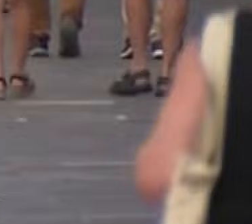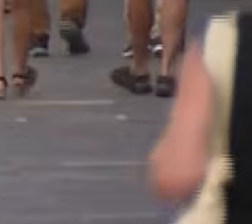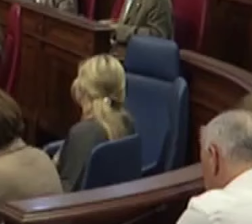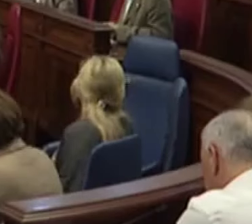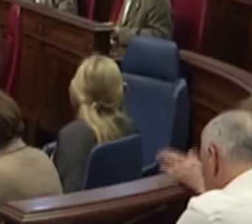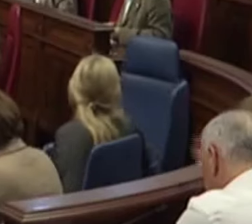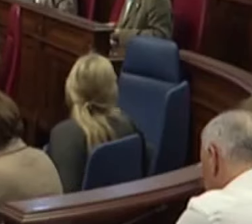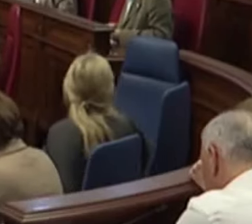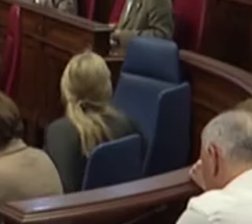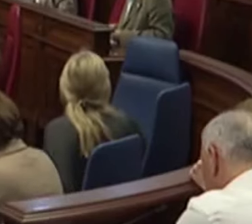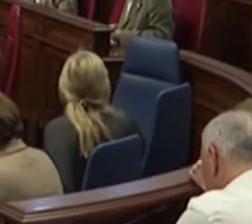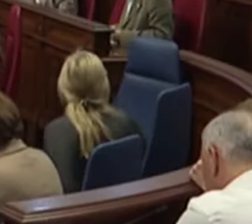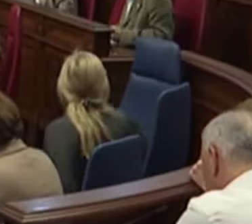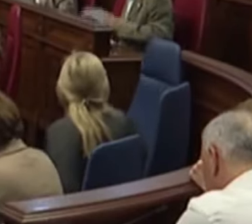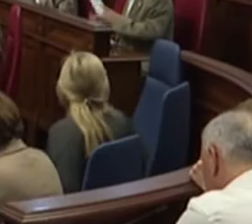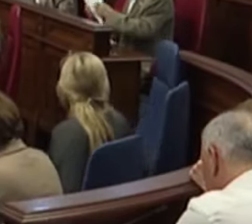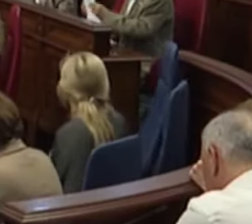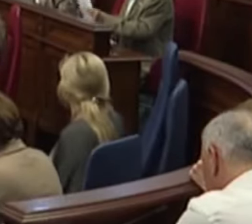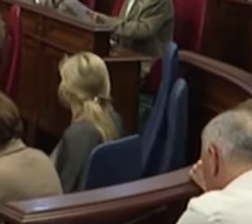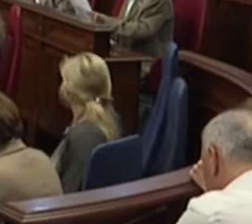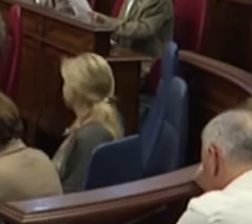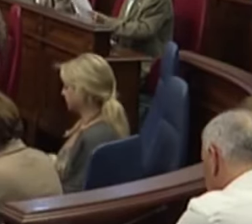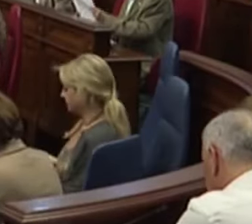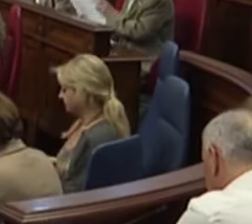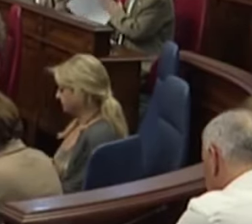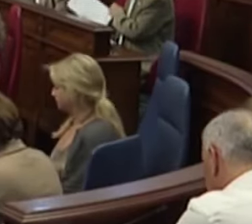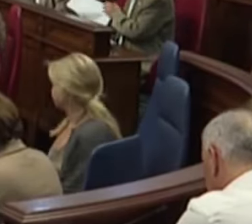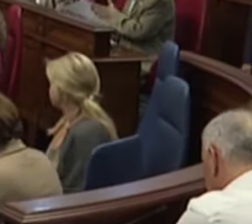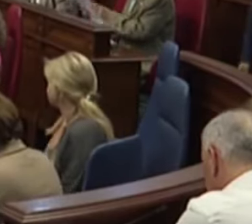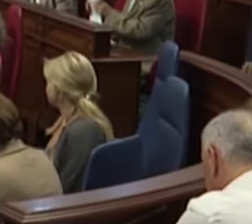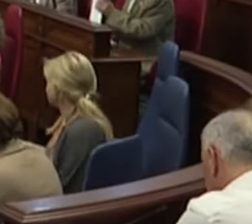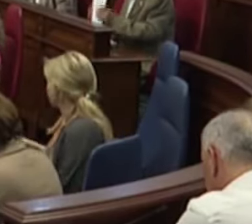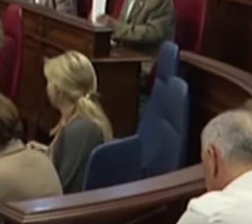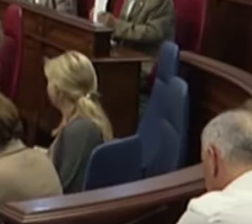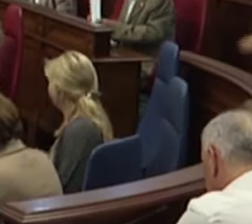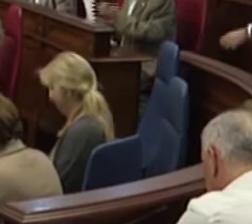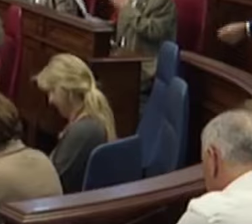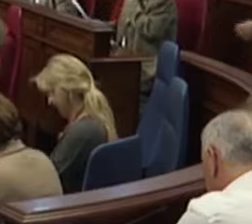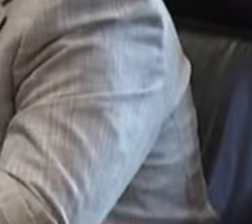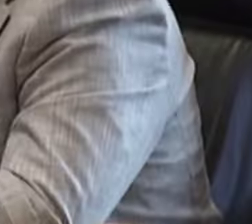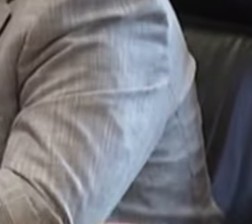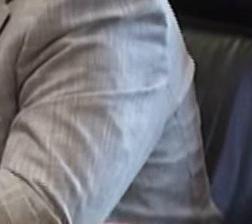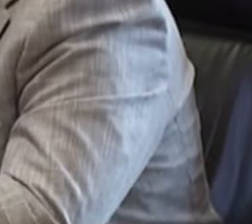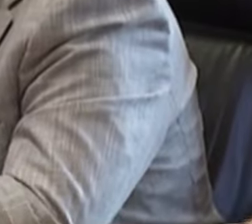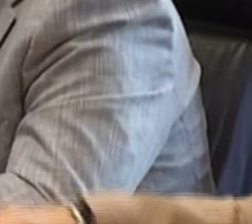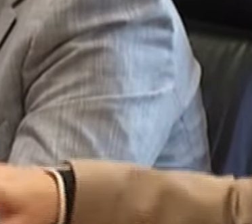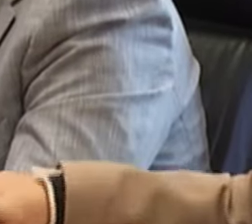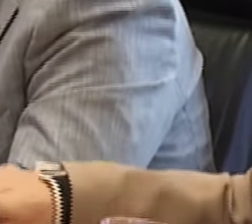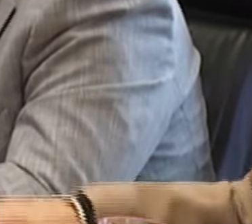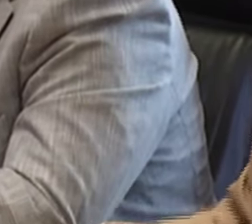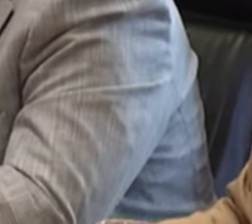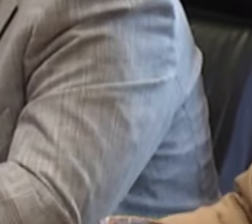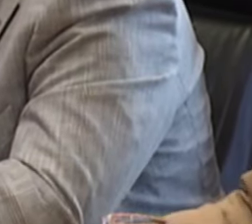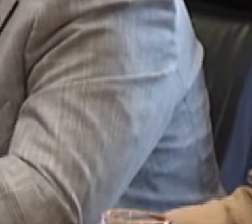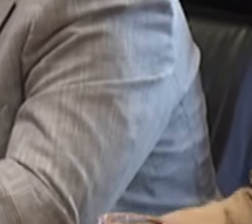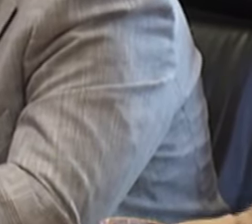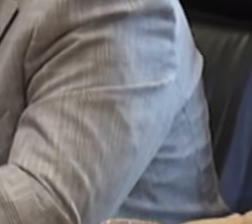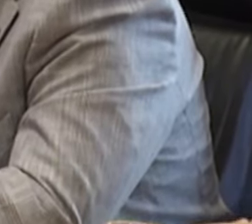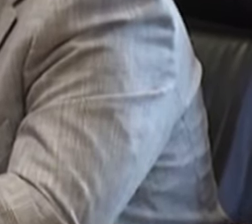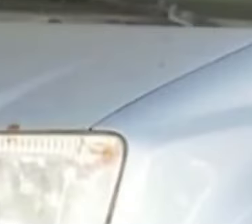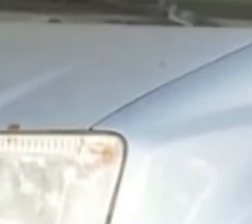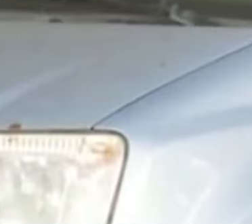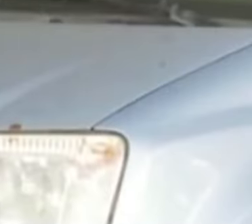que tendrán entre sus prioridades mejorar el acceso a la vivienda, la sanidad, la educación o los servicios sociales. La próxima semana los